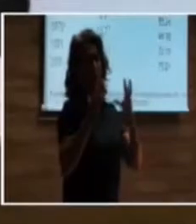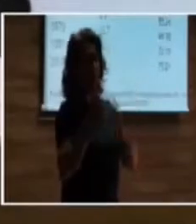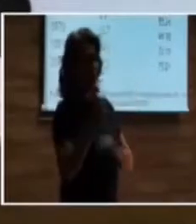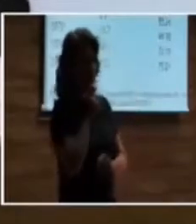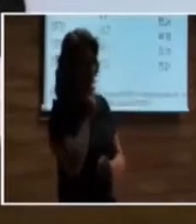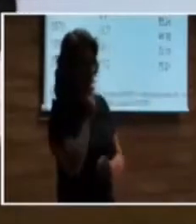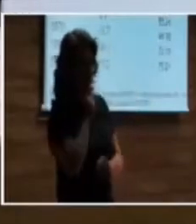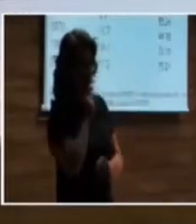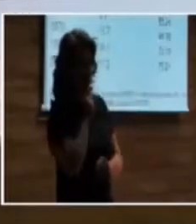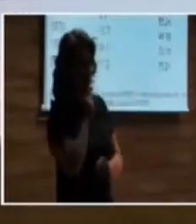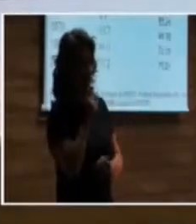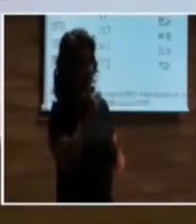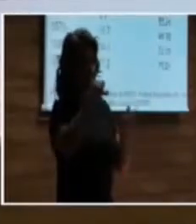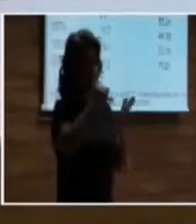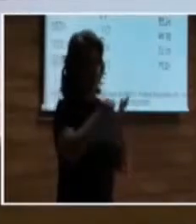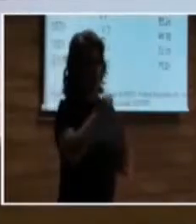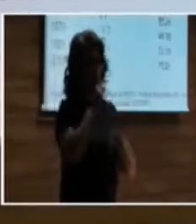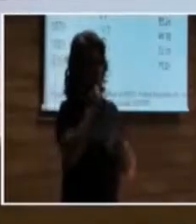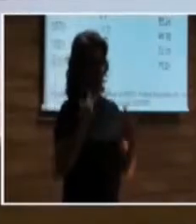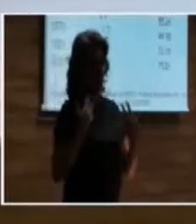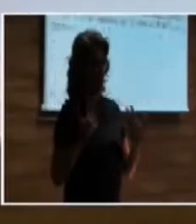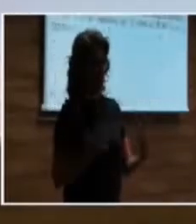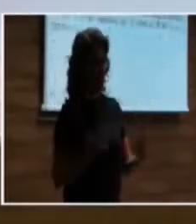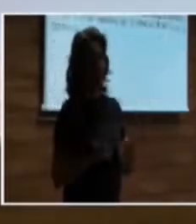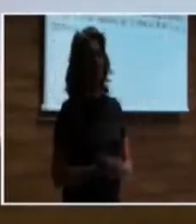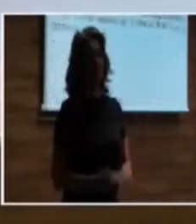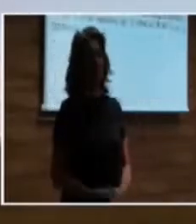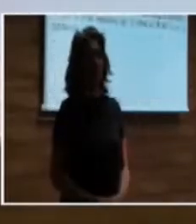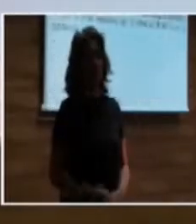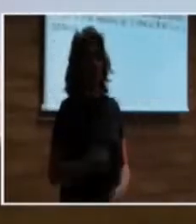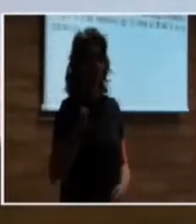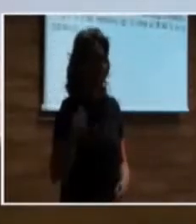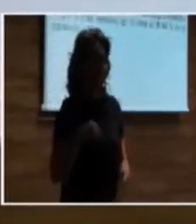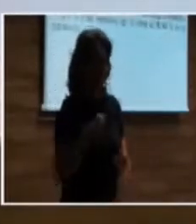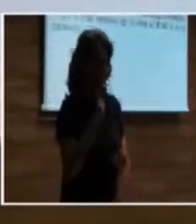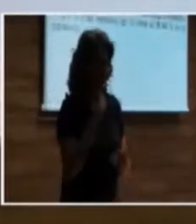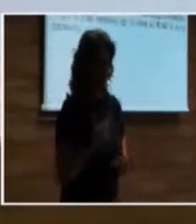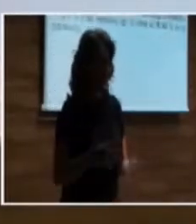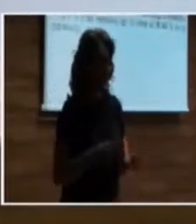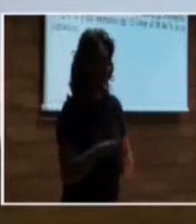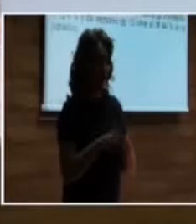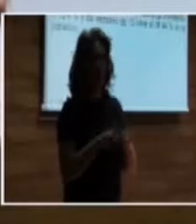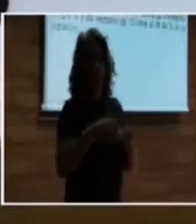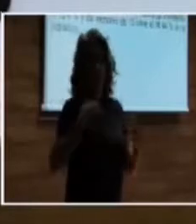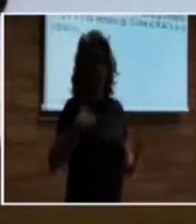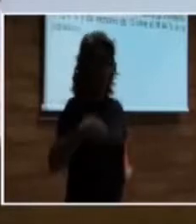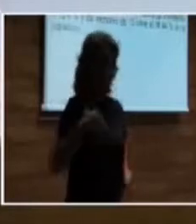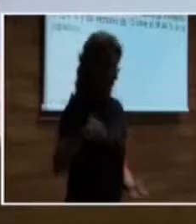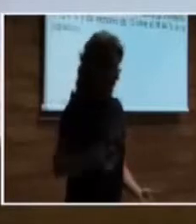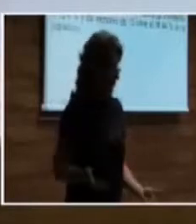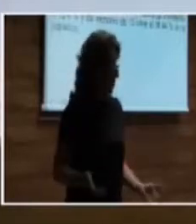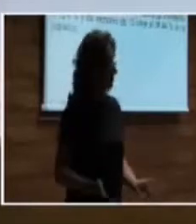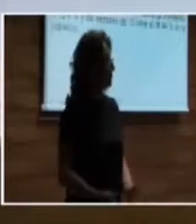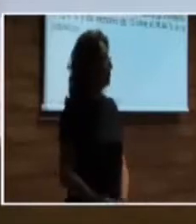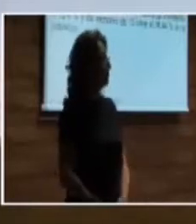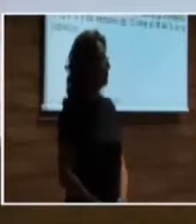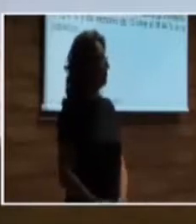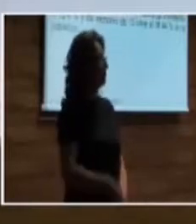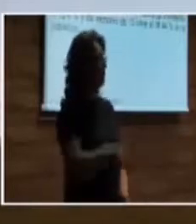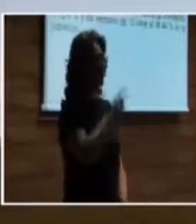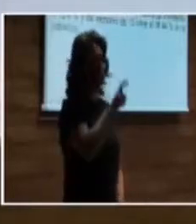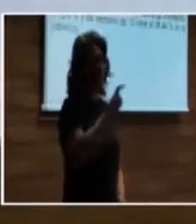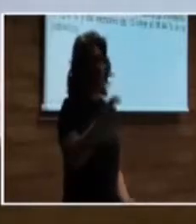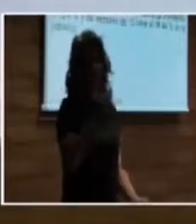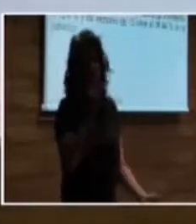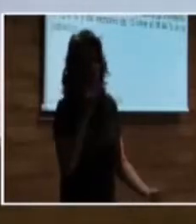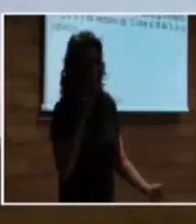ciudad de Buenos Aires, que un poco se traspola al resto de la Argentina. Cuando uno pregunta a los colegas, no solamente a la población sin conocimiento, cuál es la